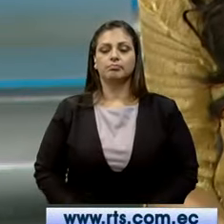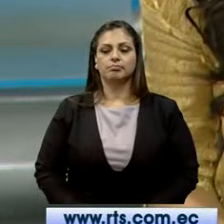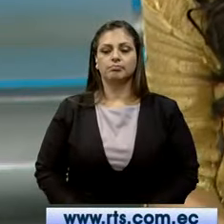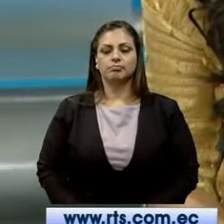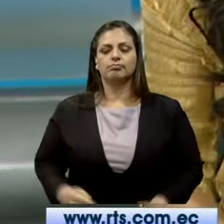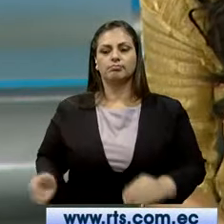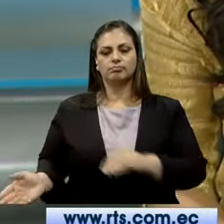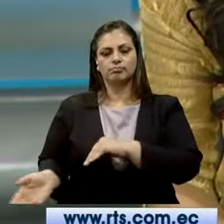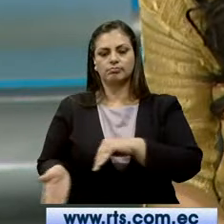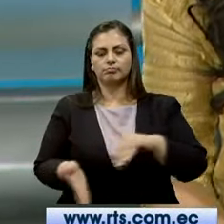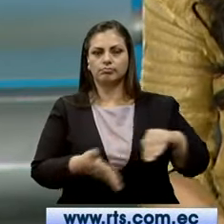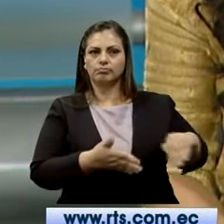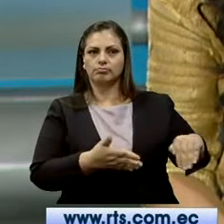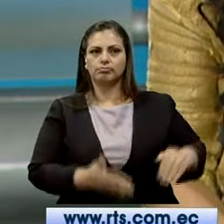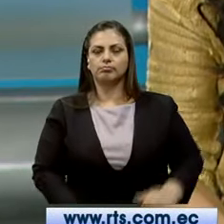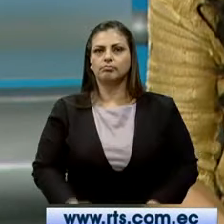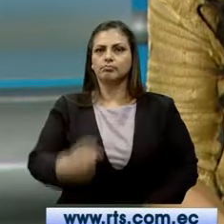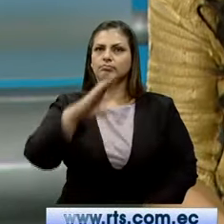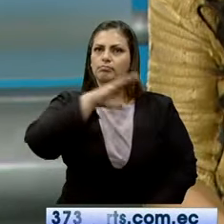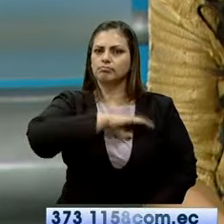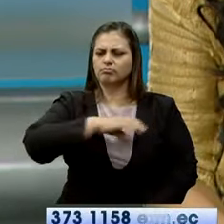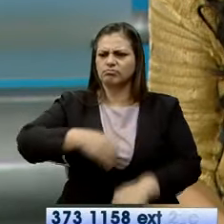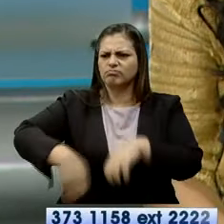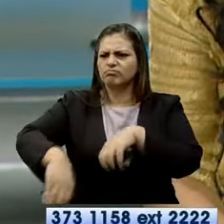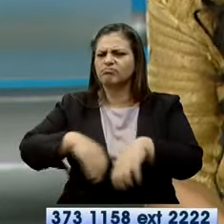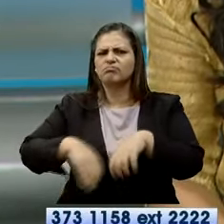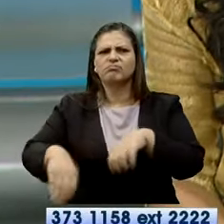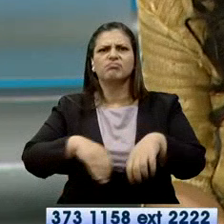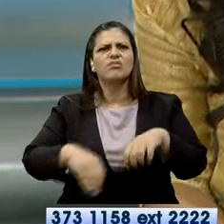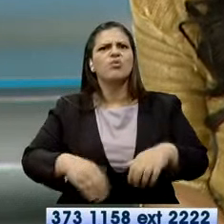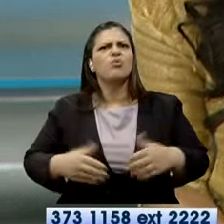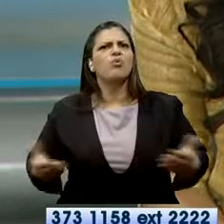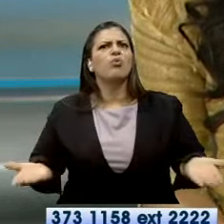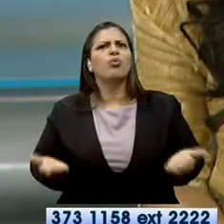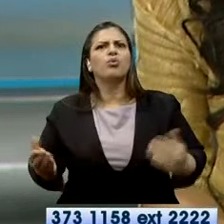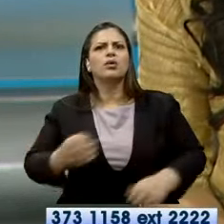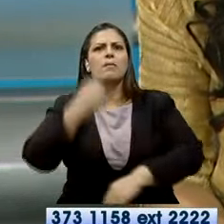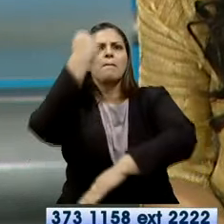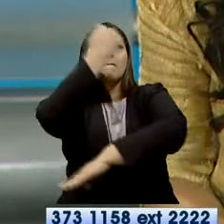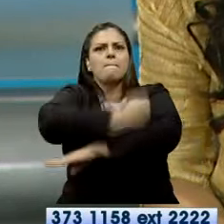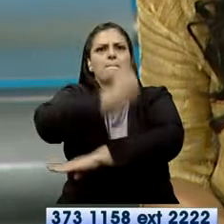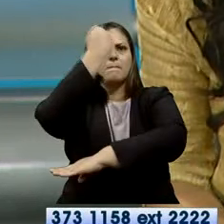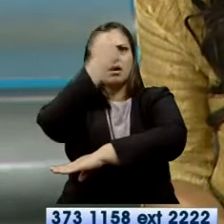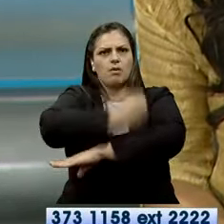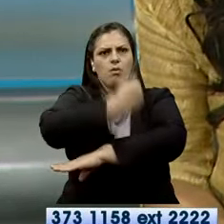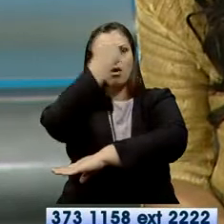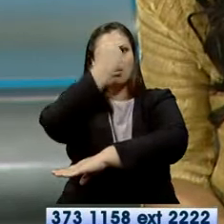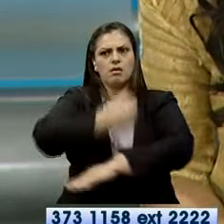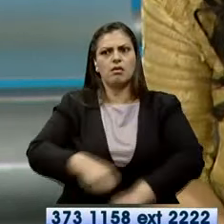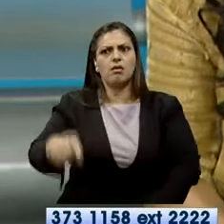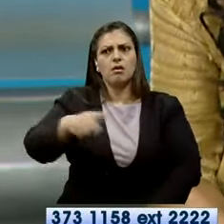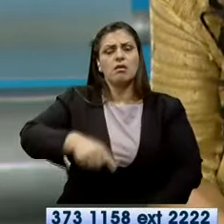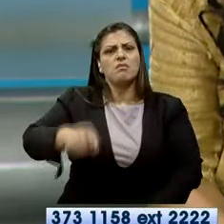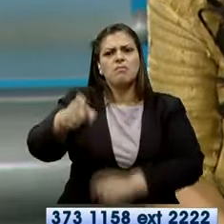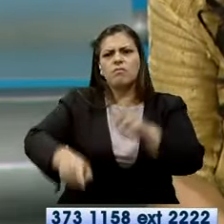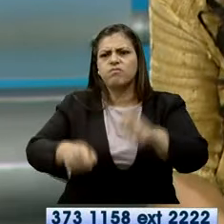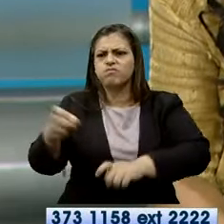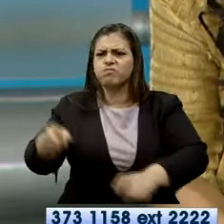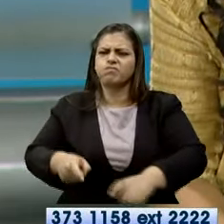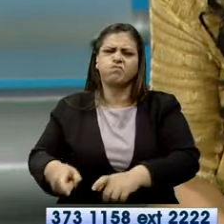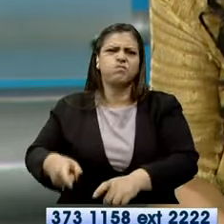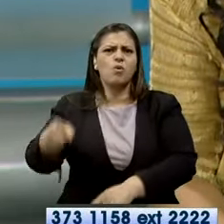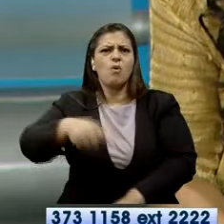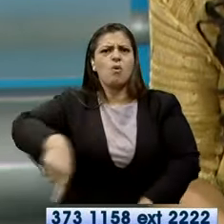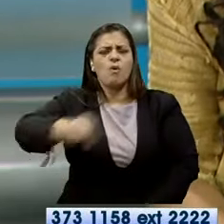Tras un intenso operativo, la Policía Nacional logró la detención de varios sujetos que presuntamente comercializaban droga en Pascuales. Además